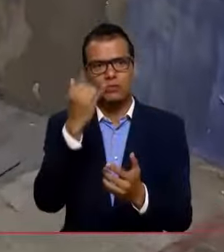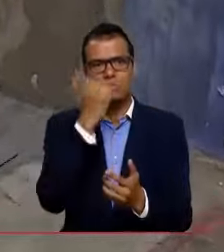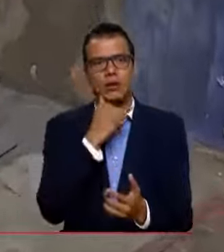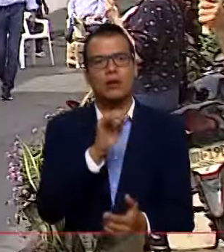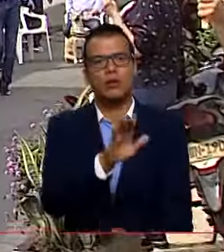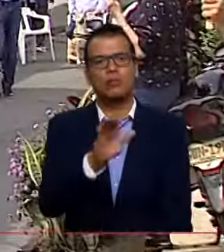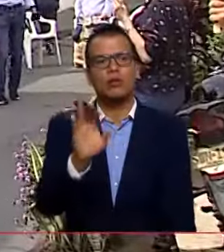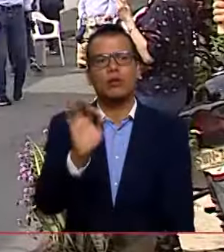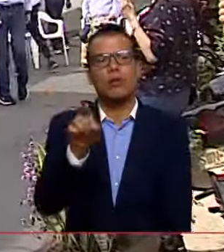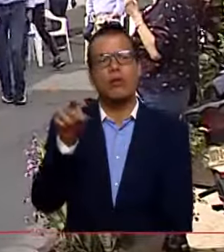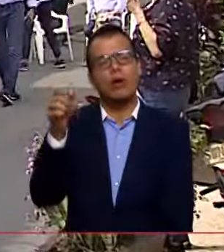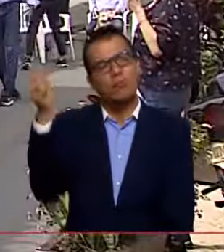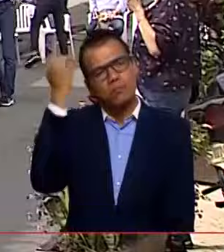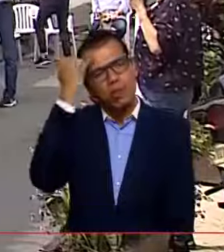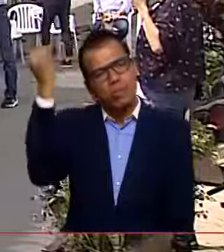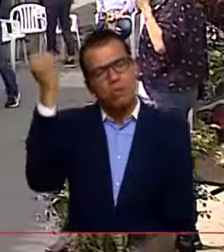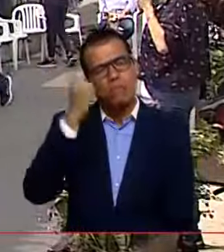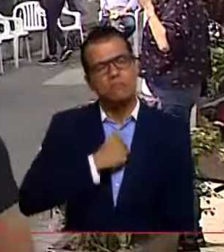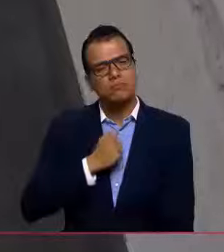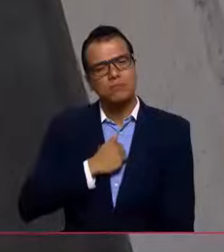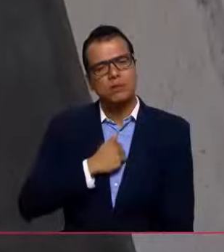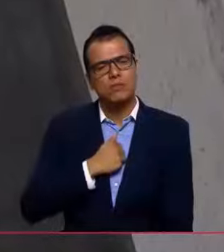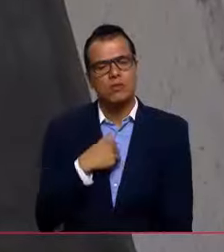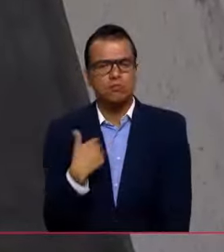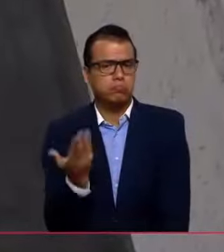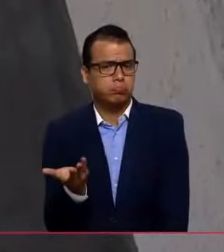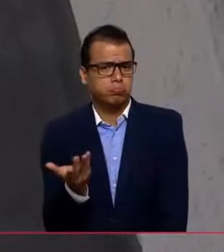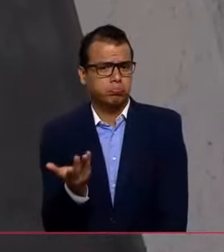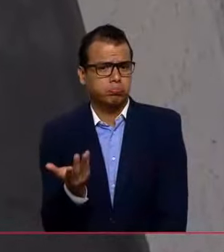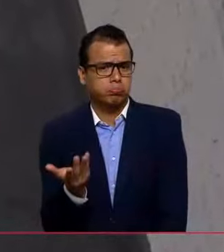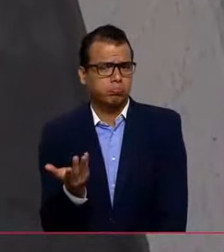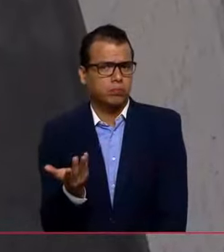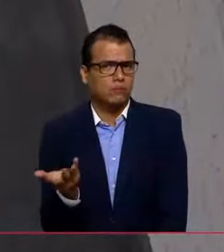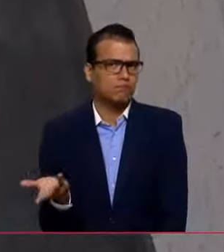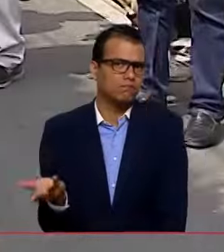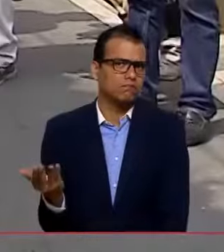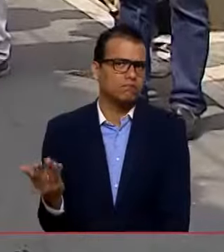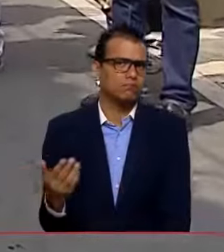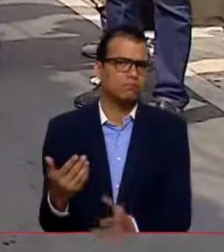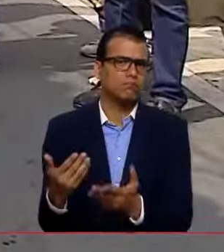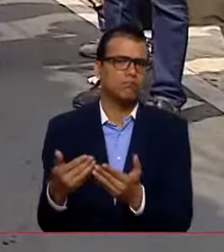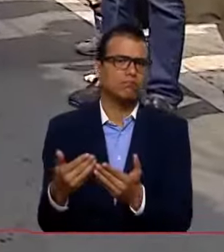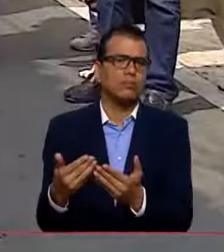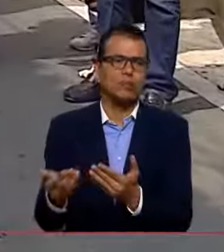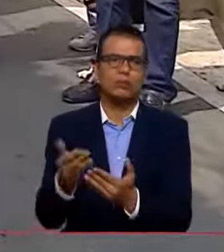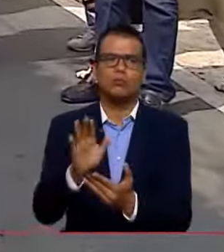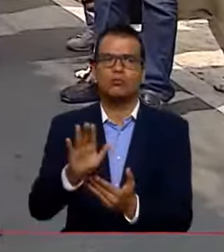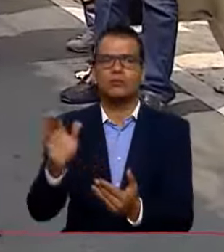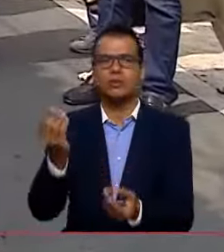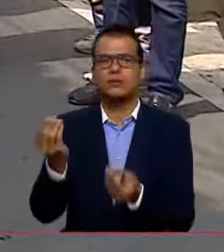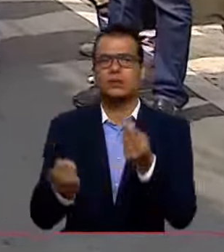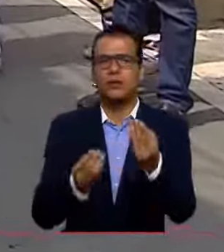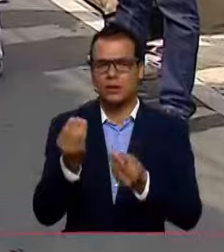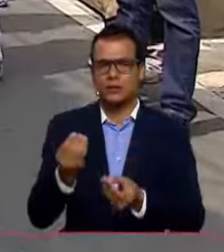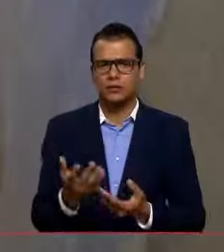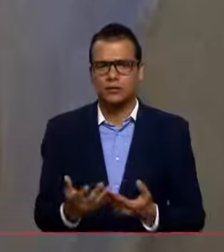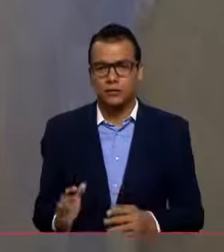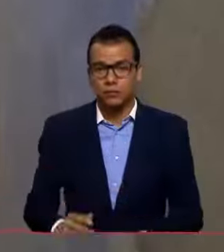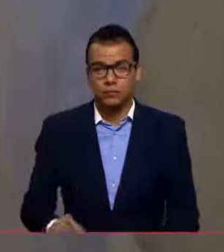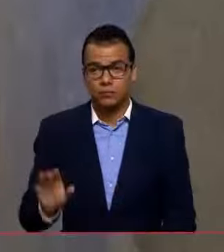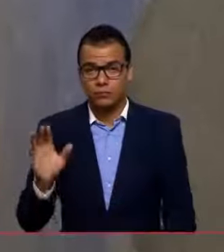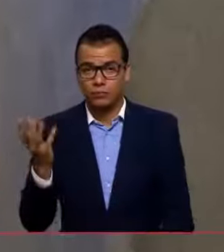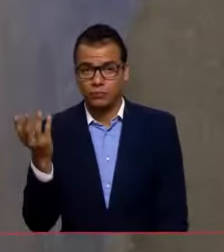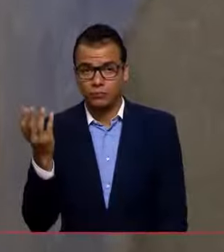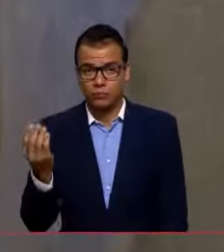ellos lo hicieron a su amaño, por llamarlo de alguna forma? ¿Qué pasará en los próximos días? Esto lo hacen ellos a través de la